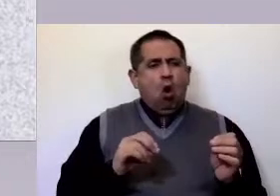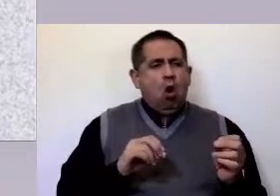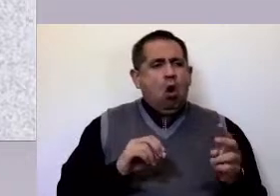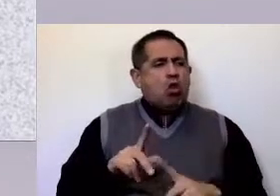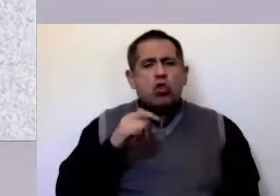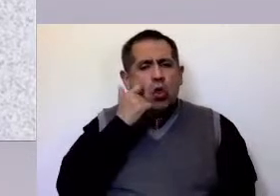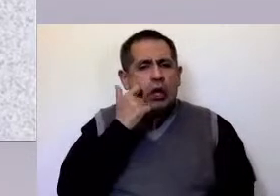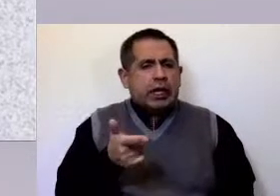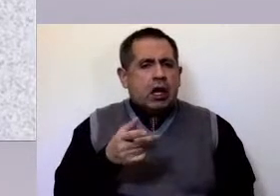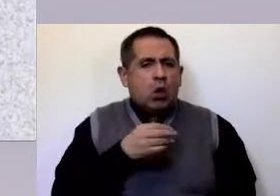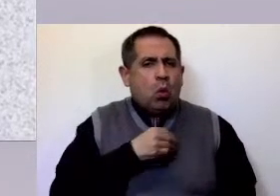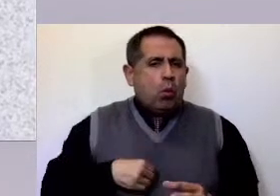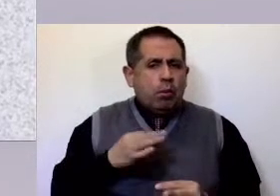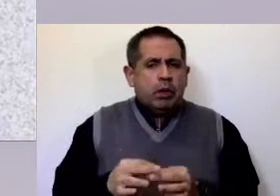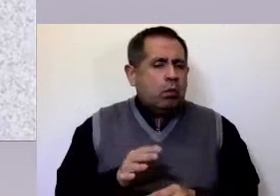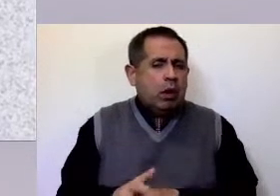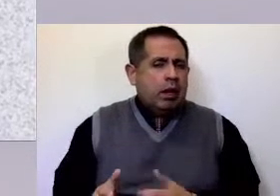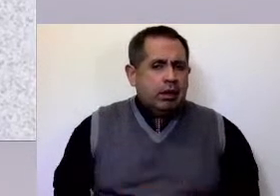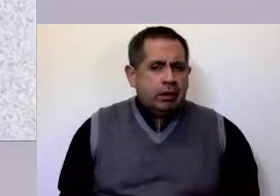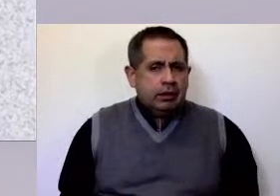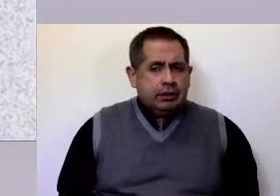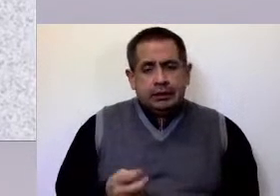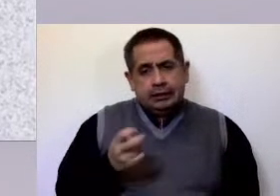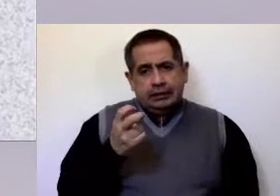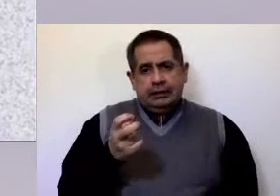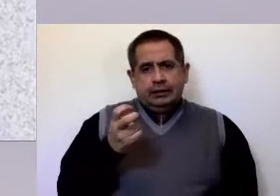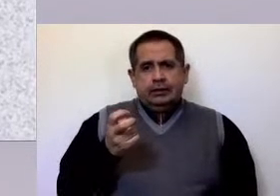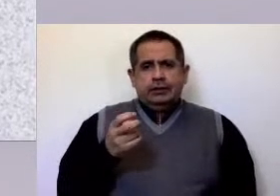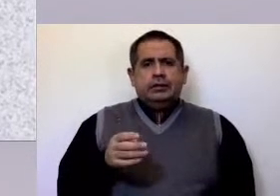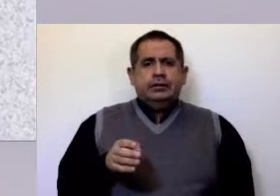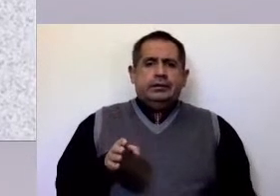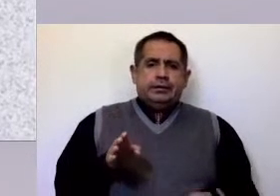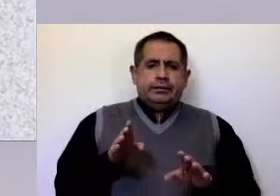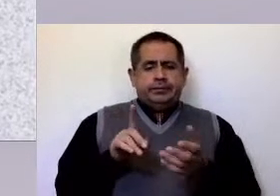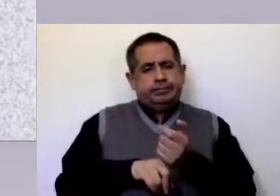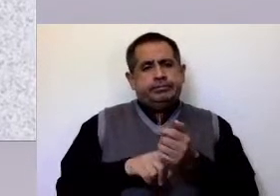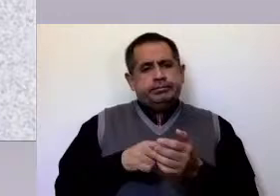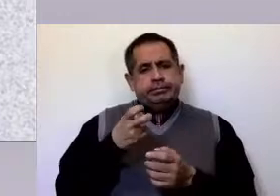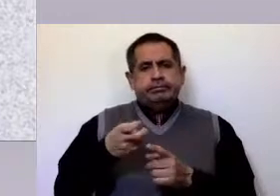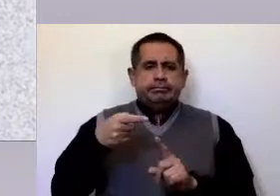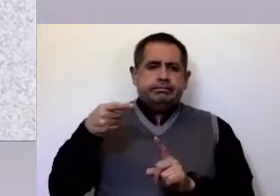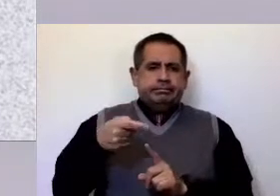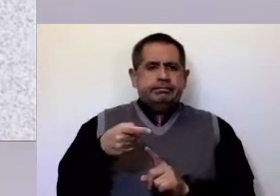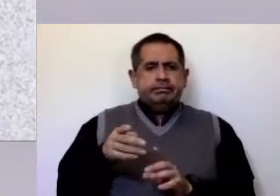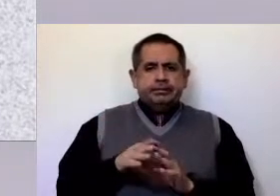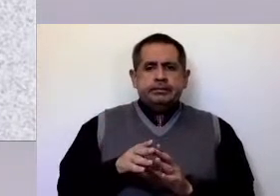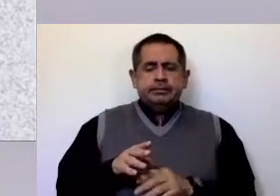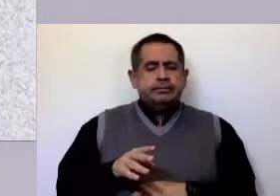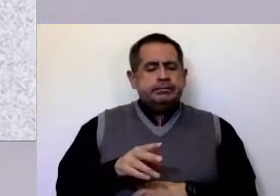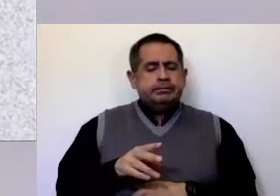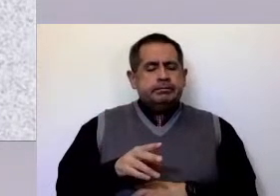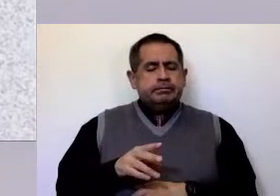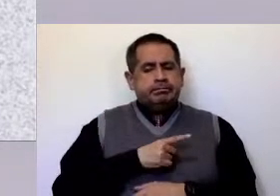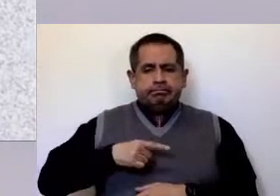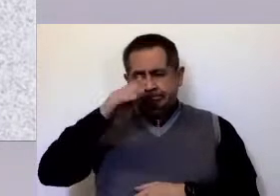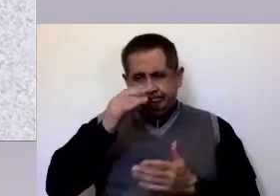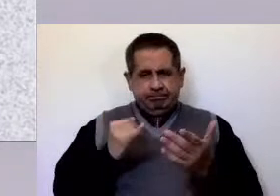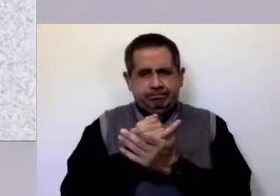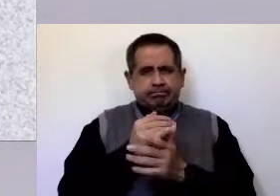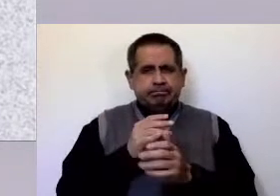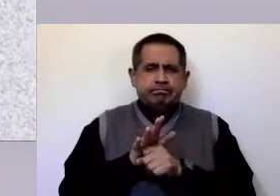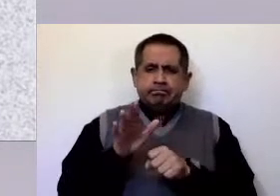de cumplirlas pues es esta esta situación la que permitirá determinar las acciones